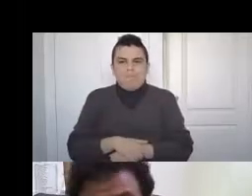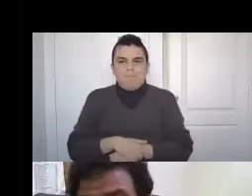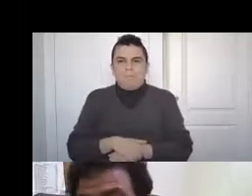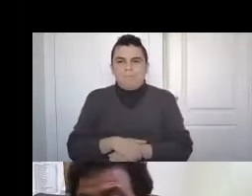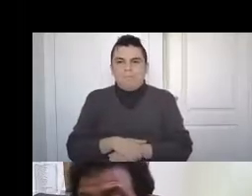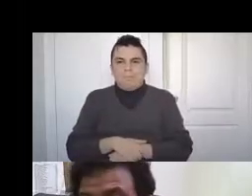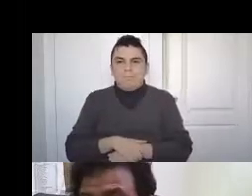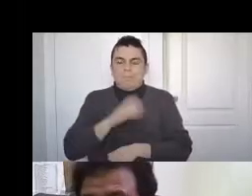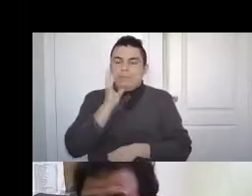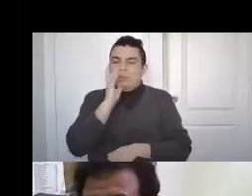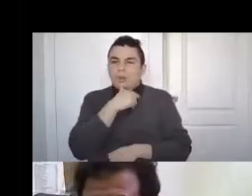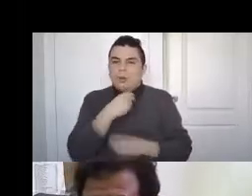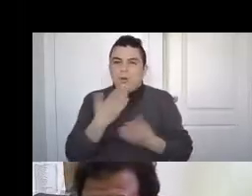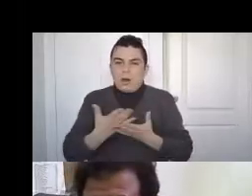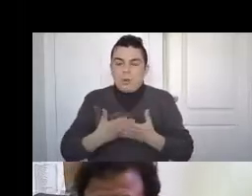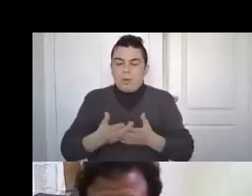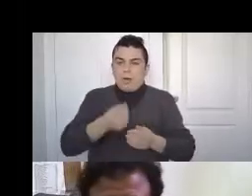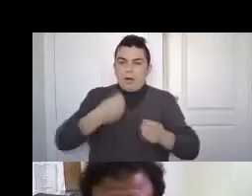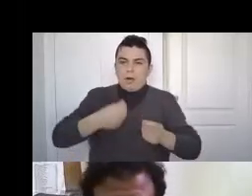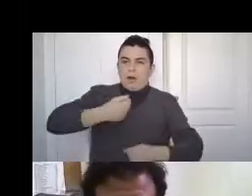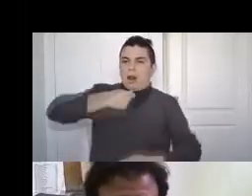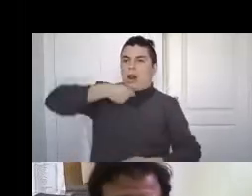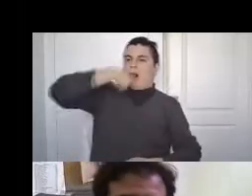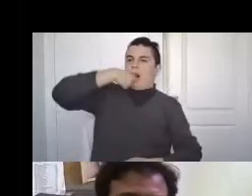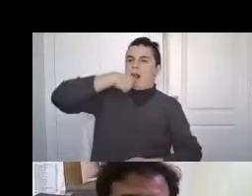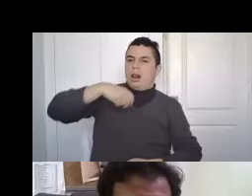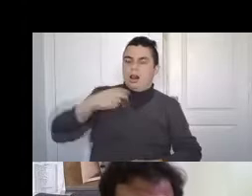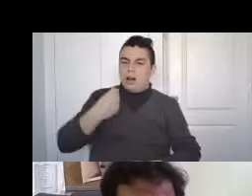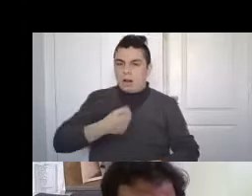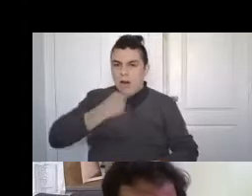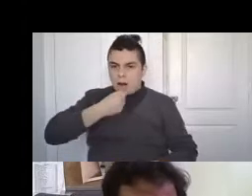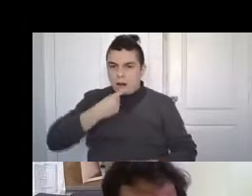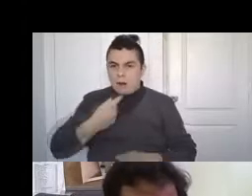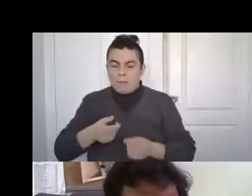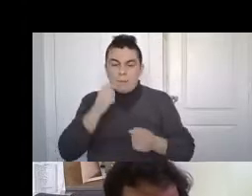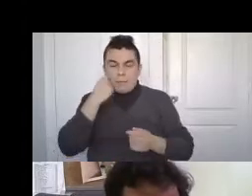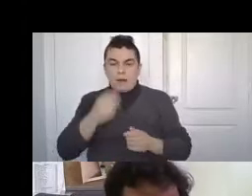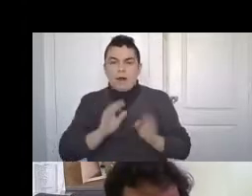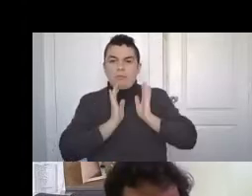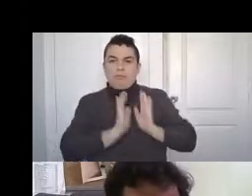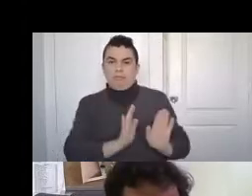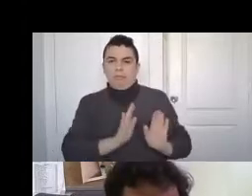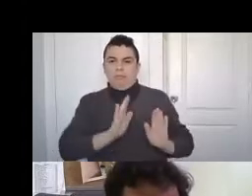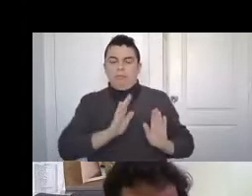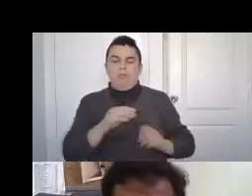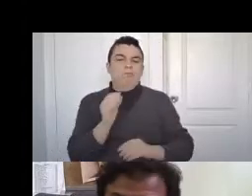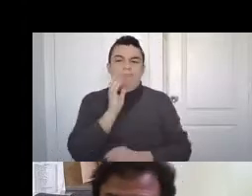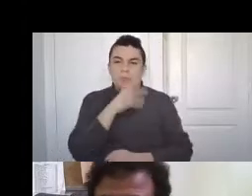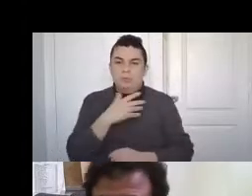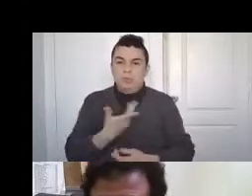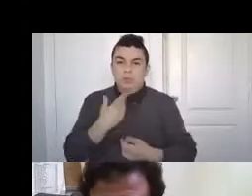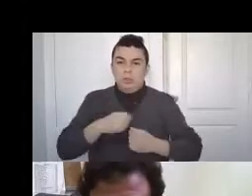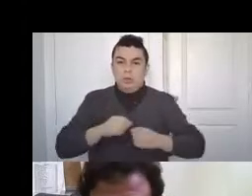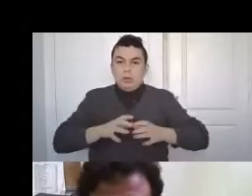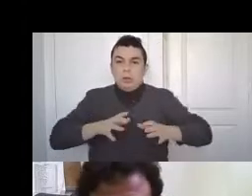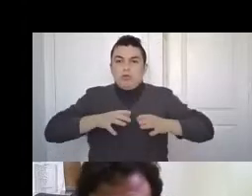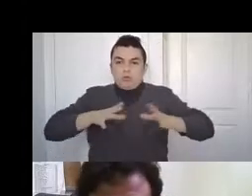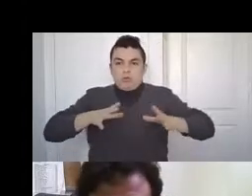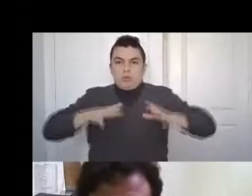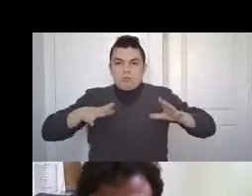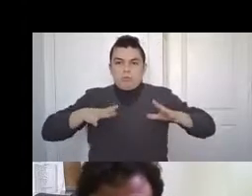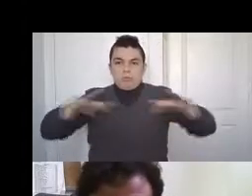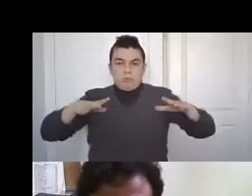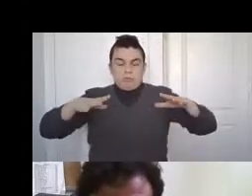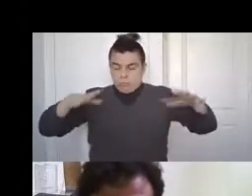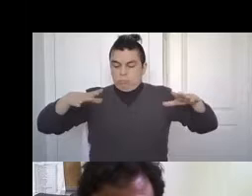una fórmula farmacológica, ¿cierto?, para poder evitarlo, y empezamos a tener, ¿cierto?, una cantidad de casos no despreciables,